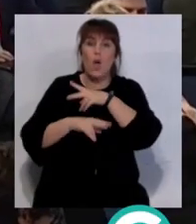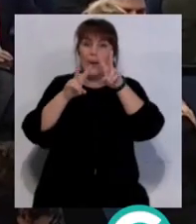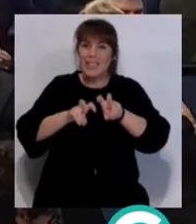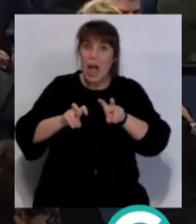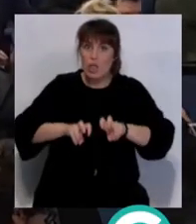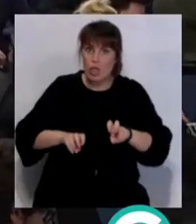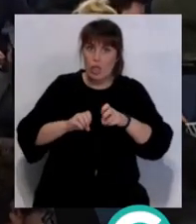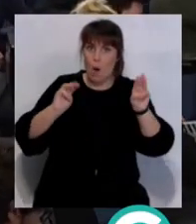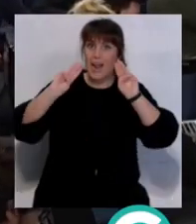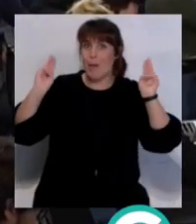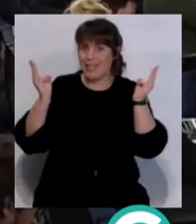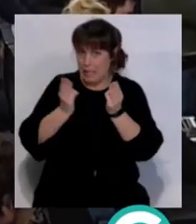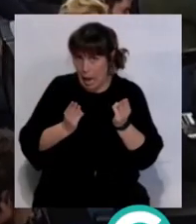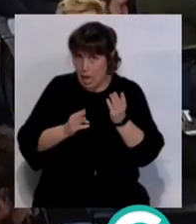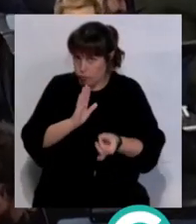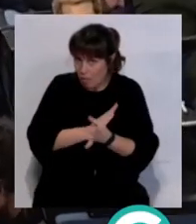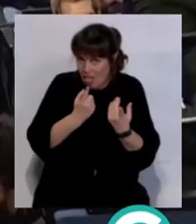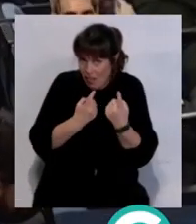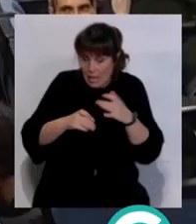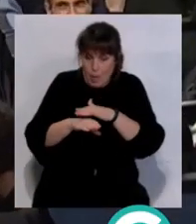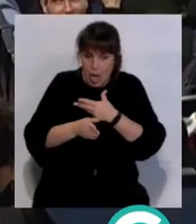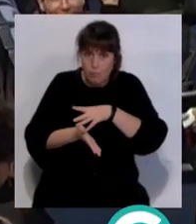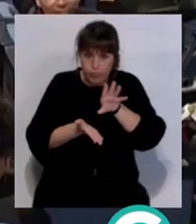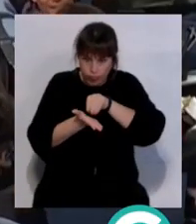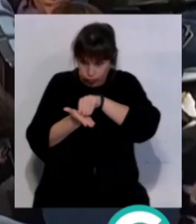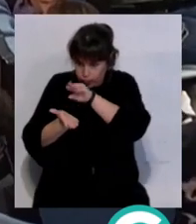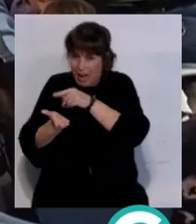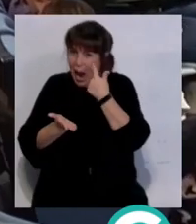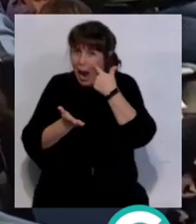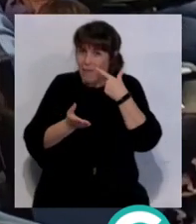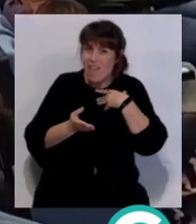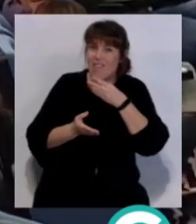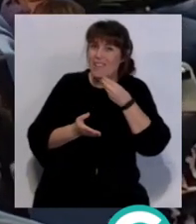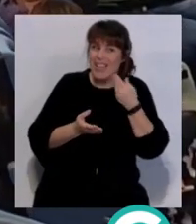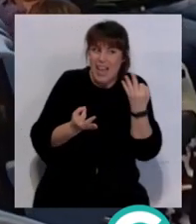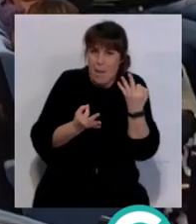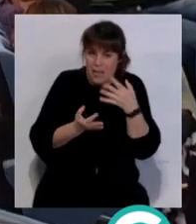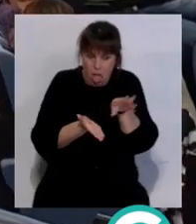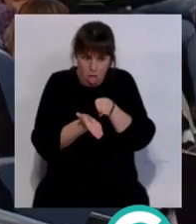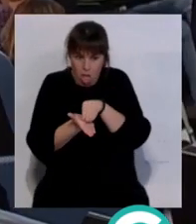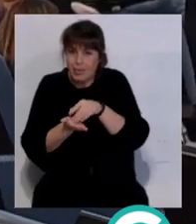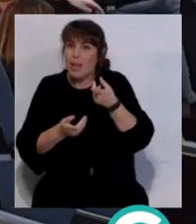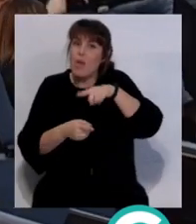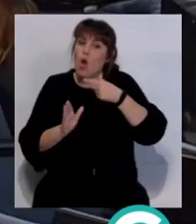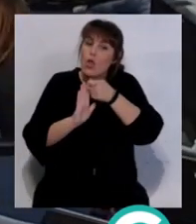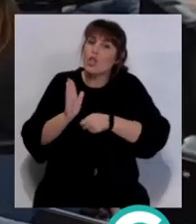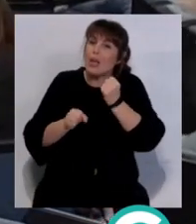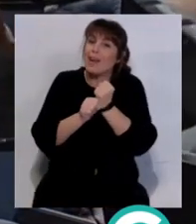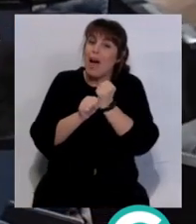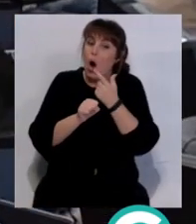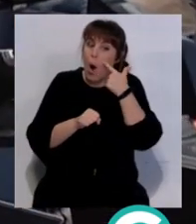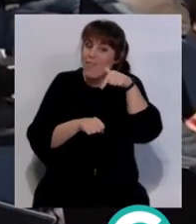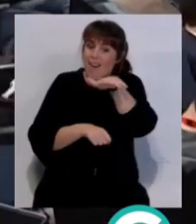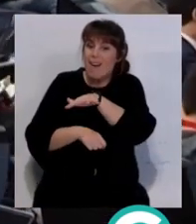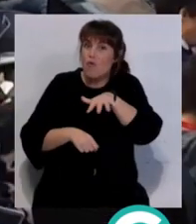investigación parlamentaria con el objetivo de recoger en un informe lo sucedido en Barbate y revisar las condiciones de trabajo de las unidades que